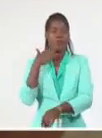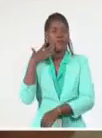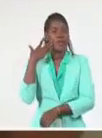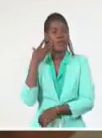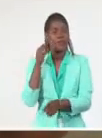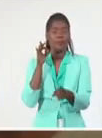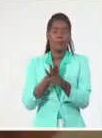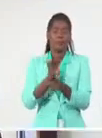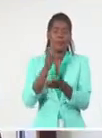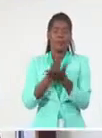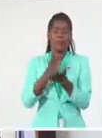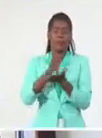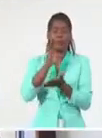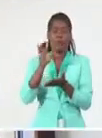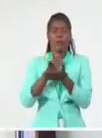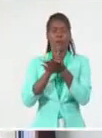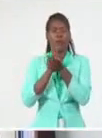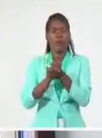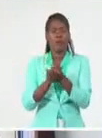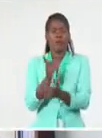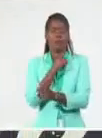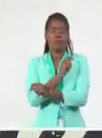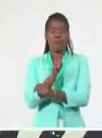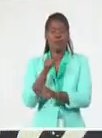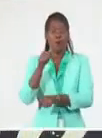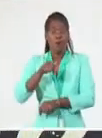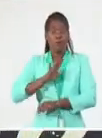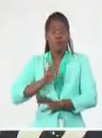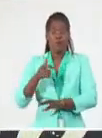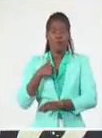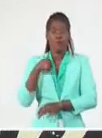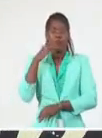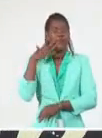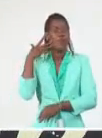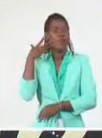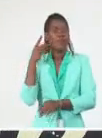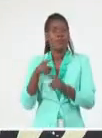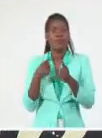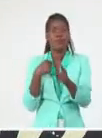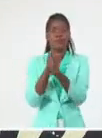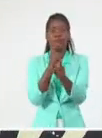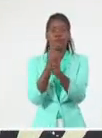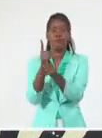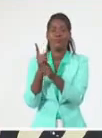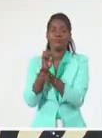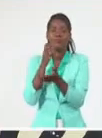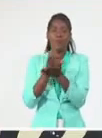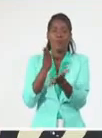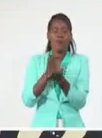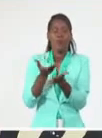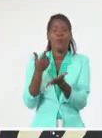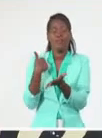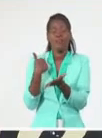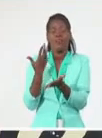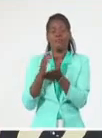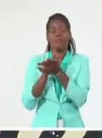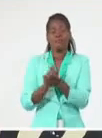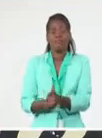me amo yo no encuentro alto perfil y no lo encontró una escuela de nuevo donde